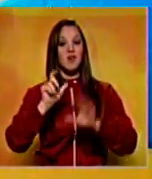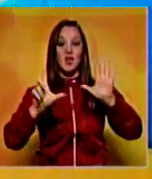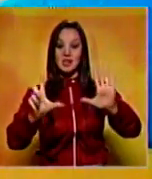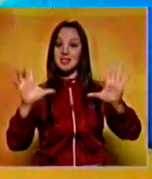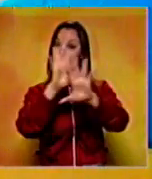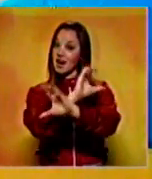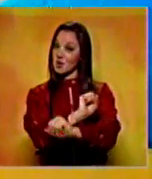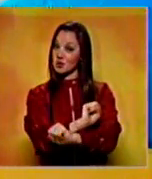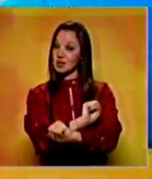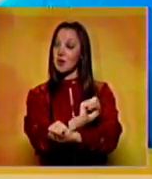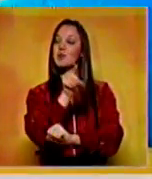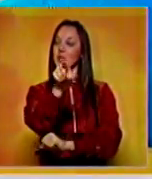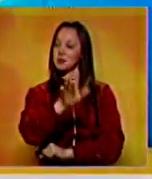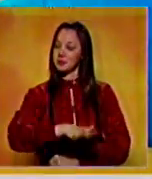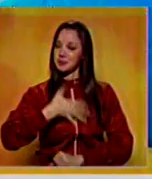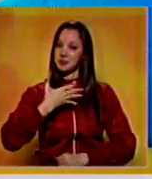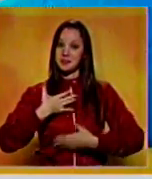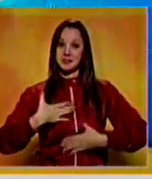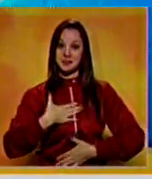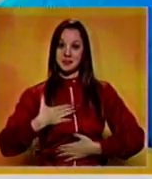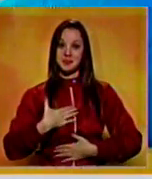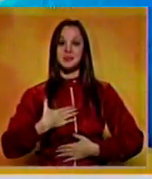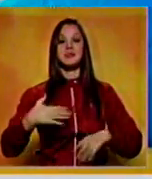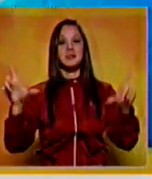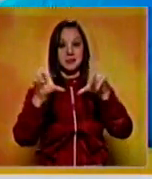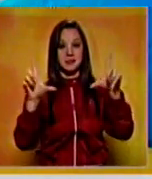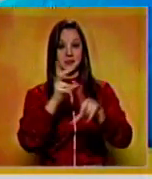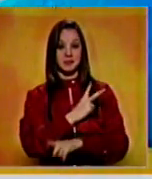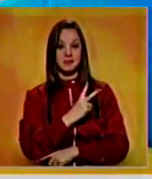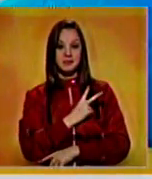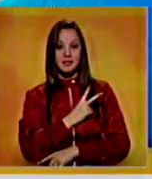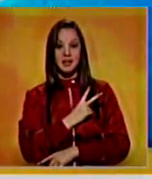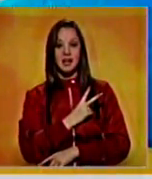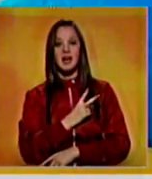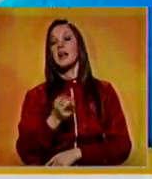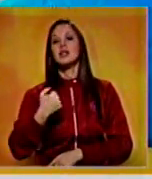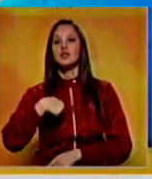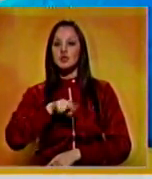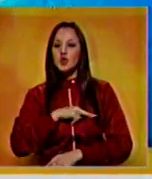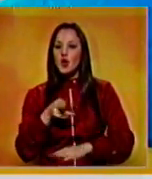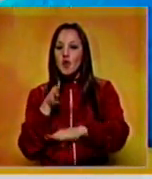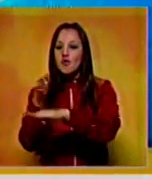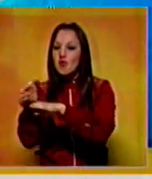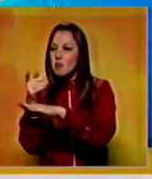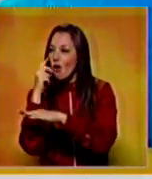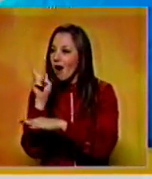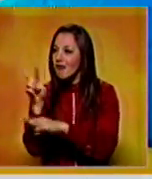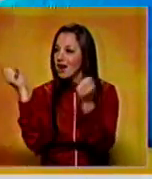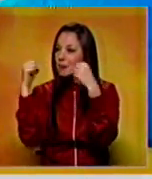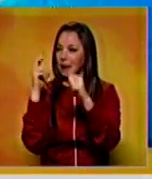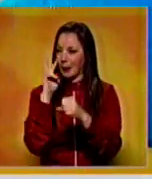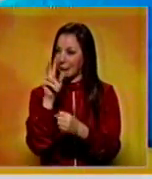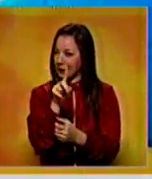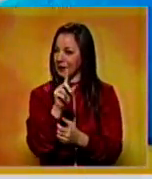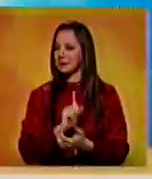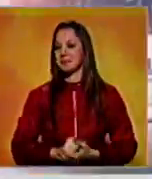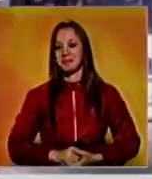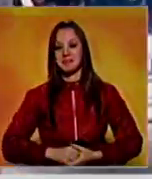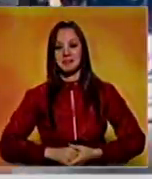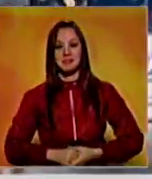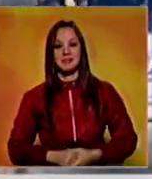de la noche y que usted podrá disfrutar a través de las pantallas de Venevisión. Nosotros nos fuimos a los ensayos y miren lo que nos